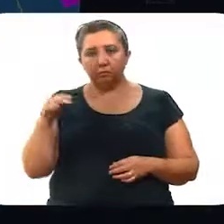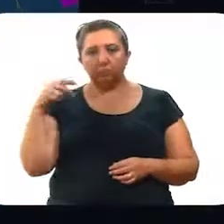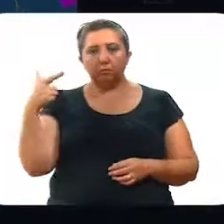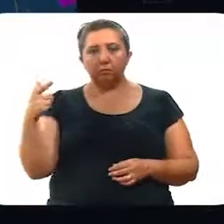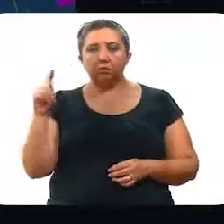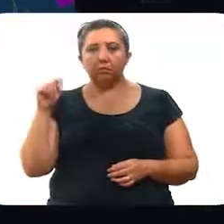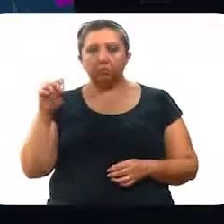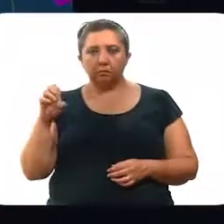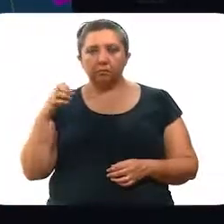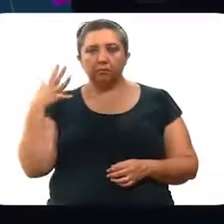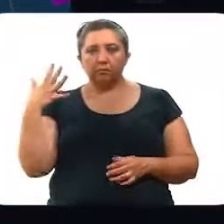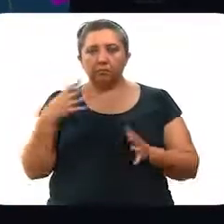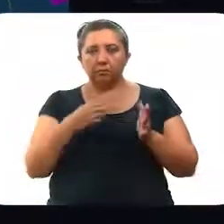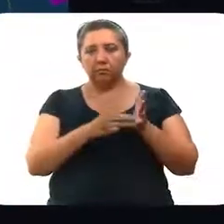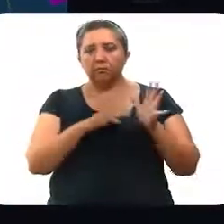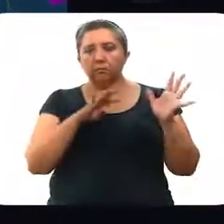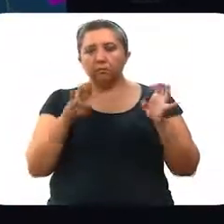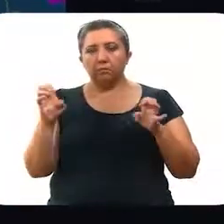zona oriente,